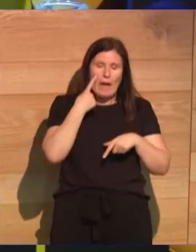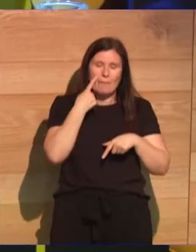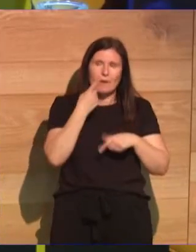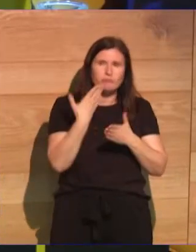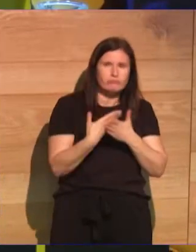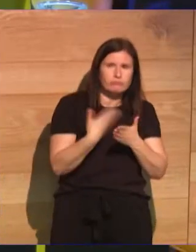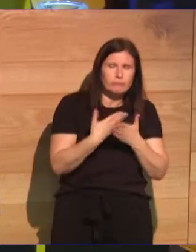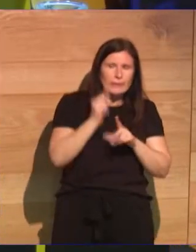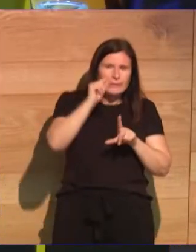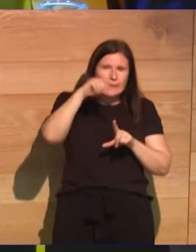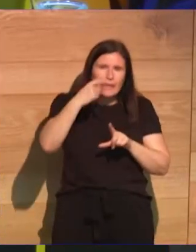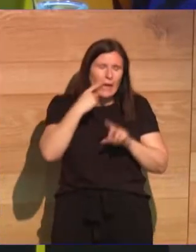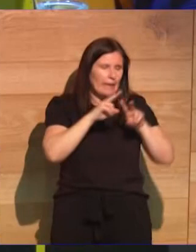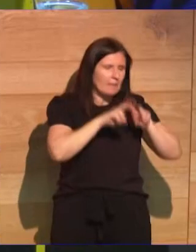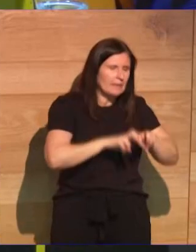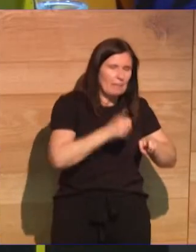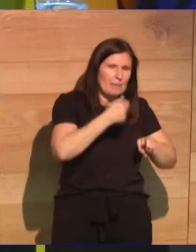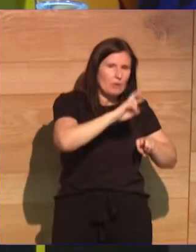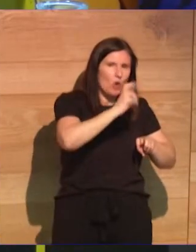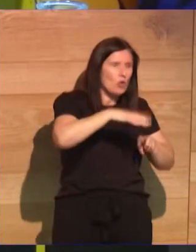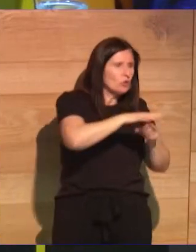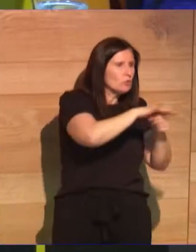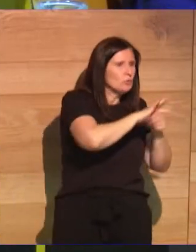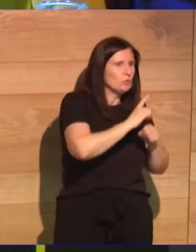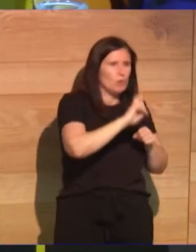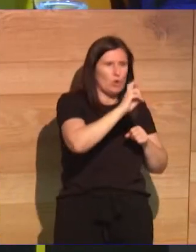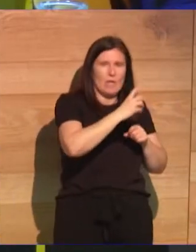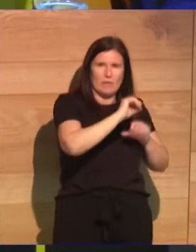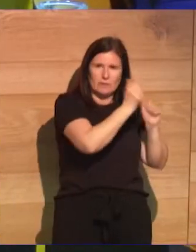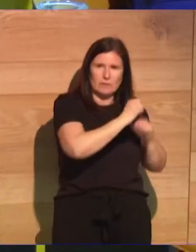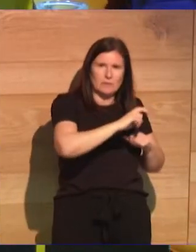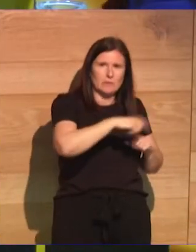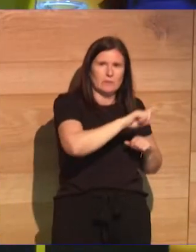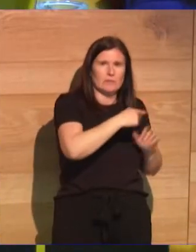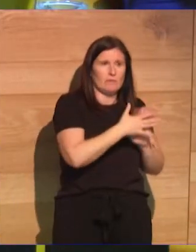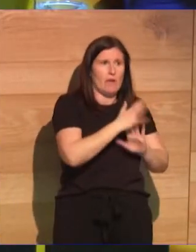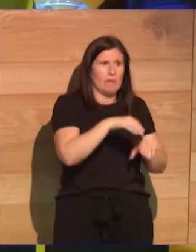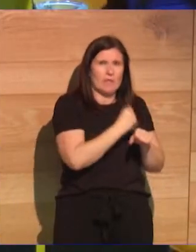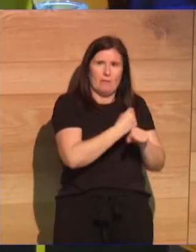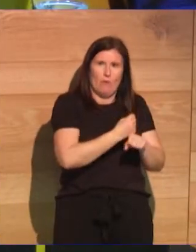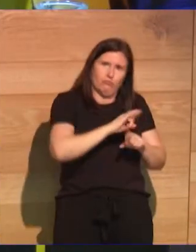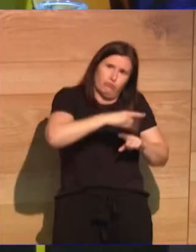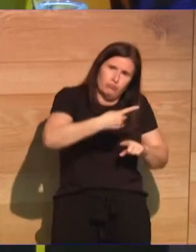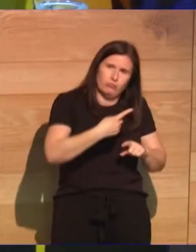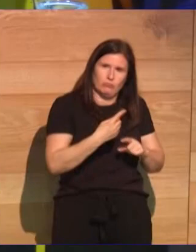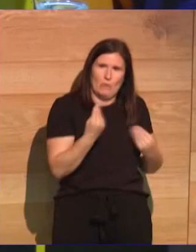chequear, complementar, investigar por otro lado, o sea que el trabajo se puede convertir en algo mucho más rico.